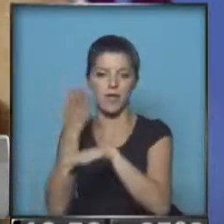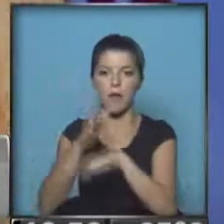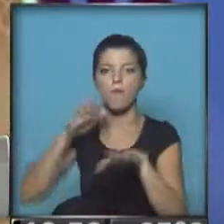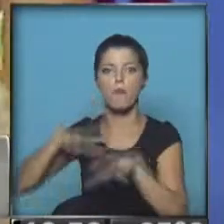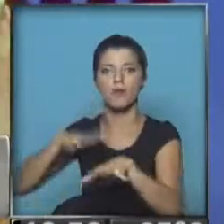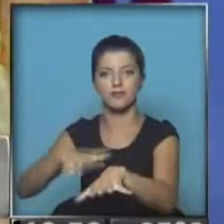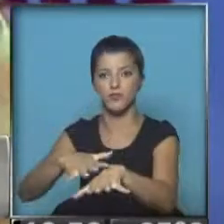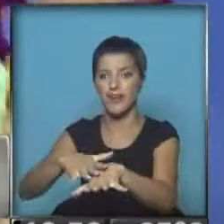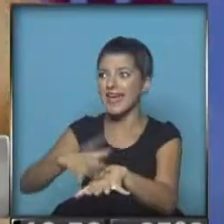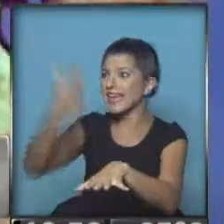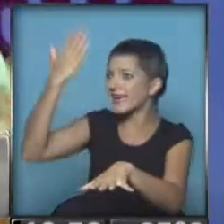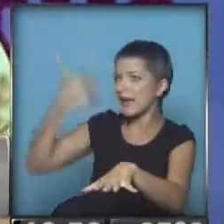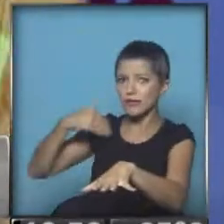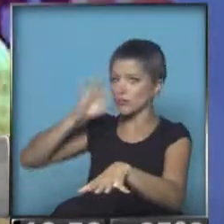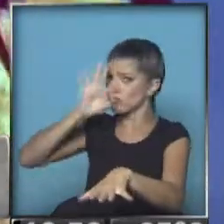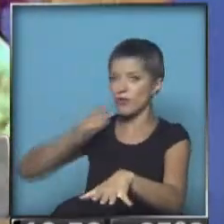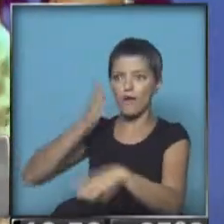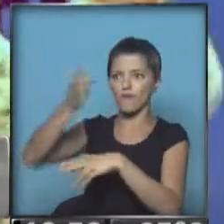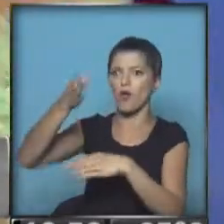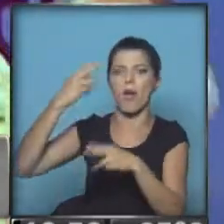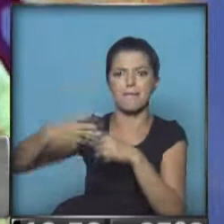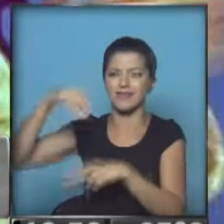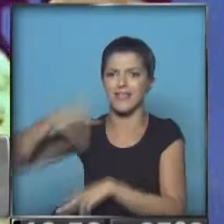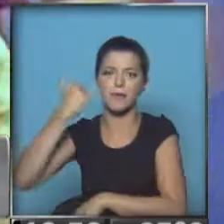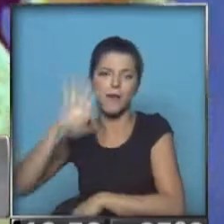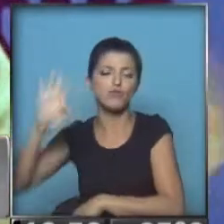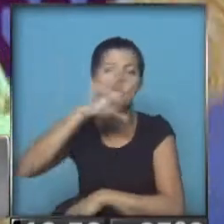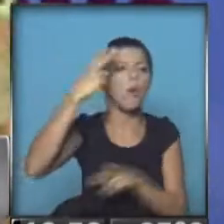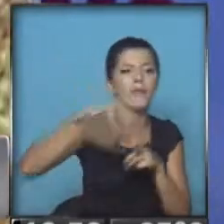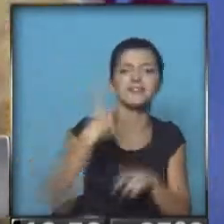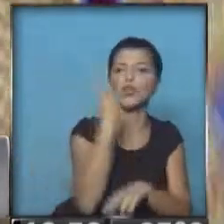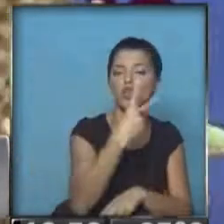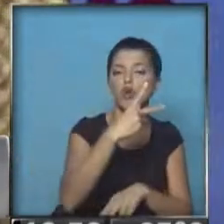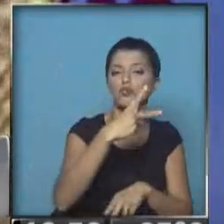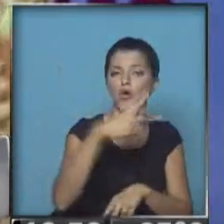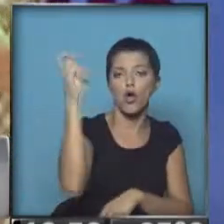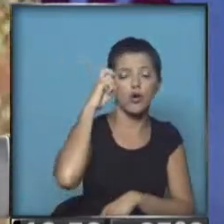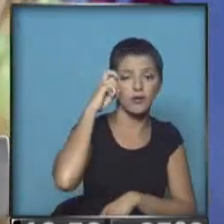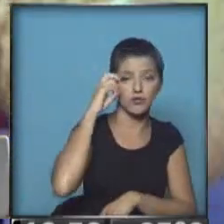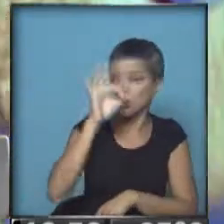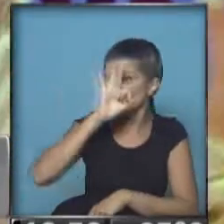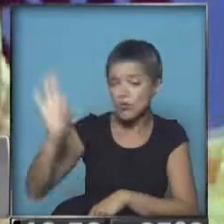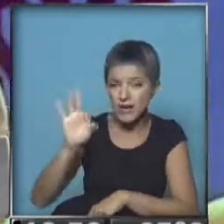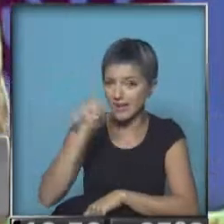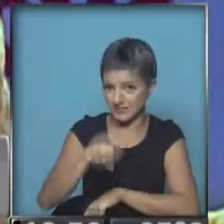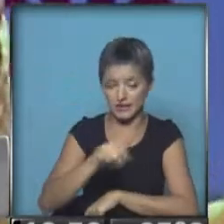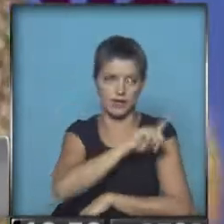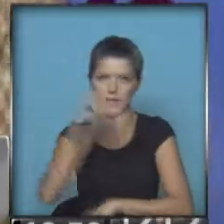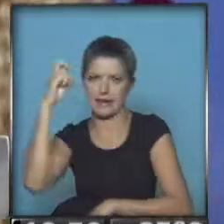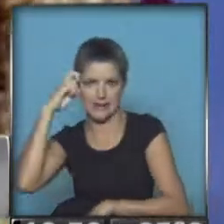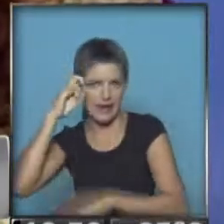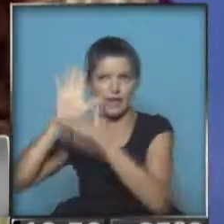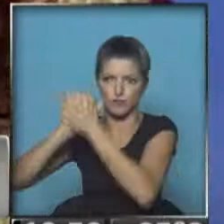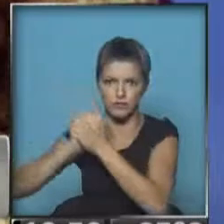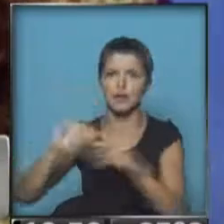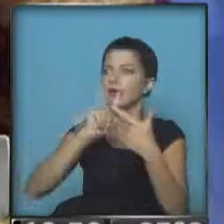popular, que nunca habían ido a una Plaza de Mayo o a una plaza de los dos congresos, con ningún partido, ni con la Unión Cívica Radical de